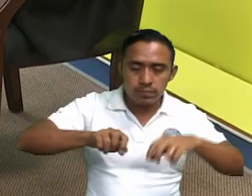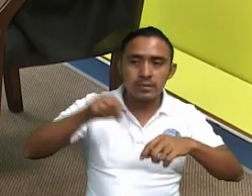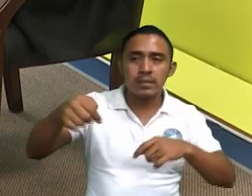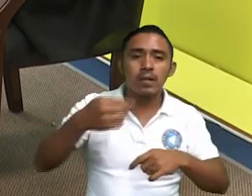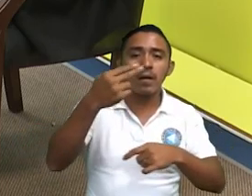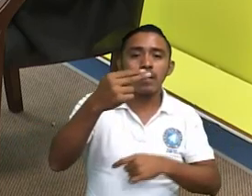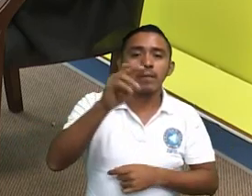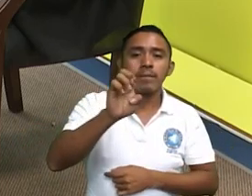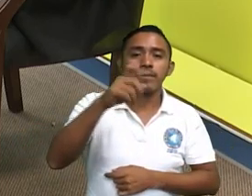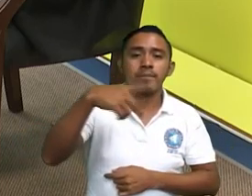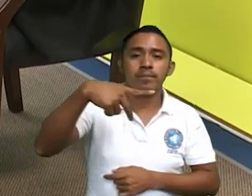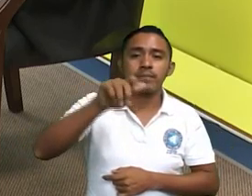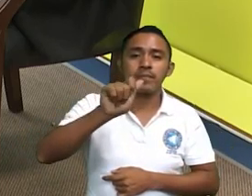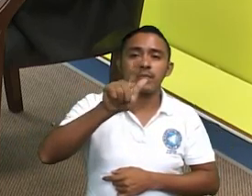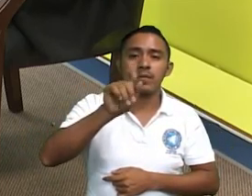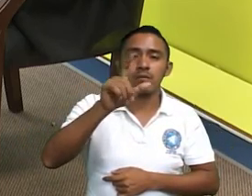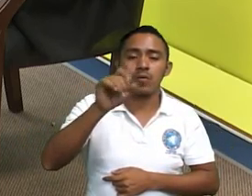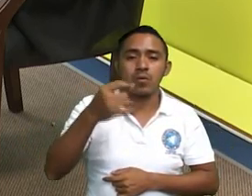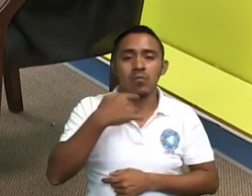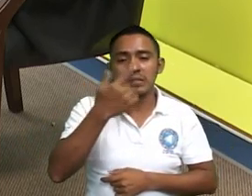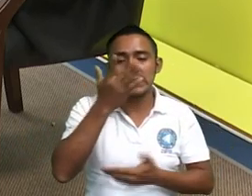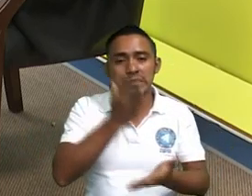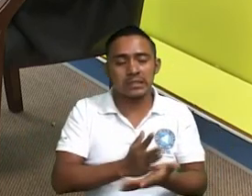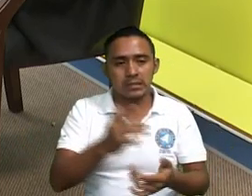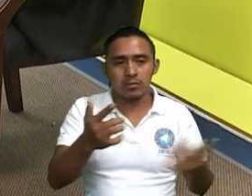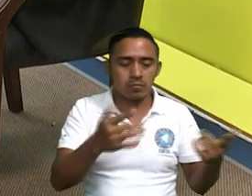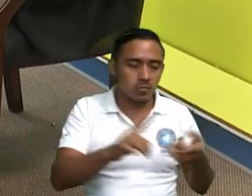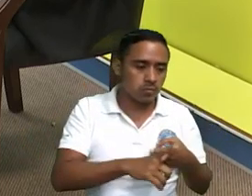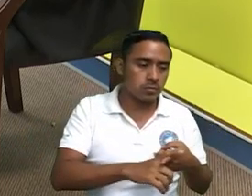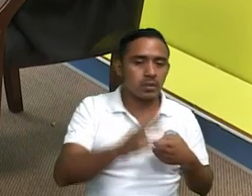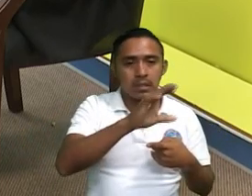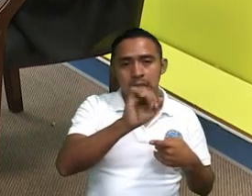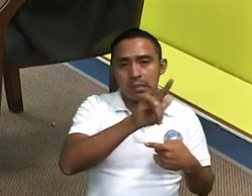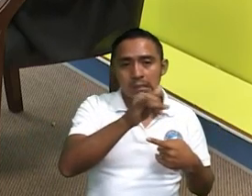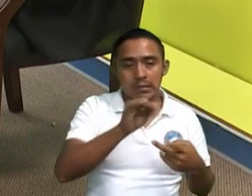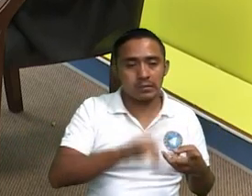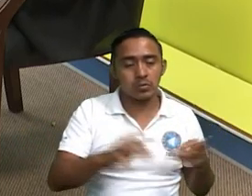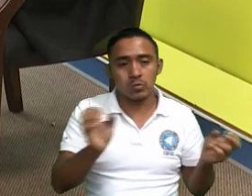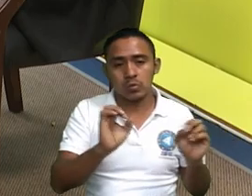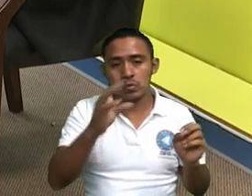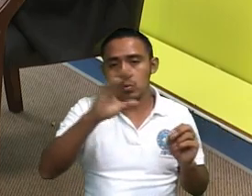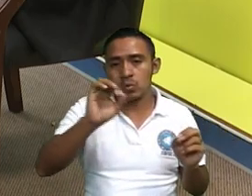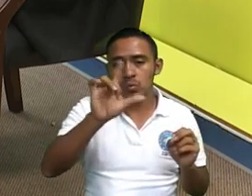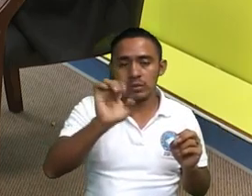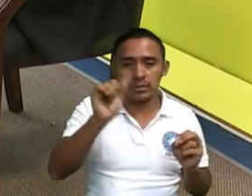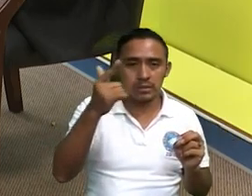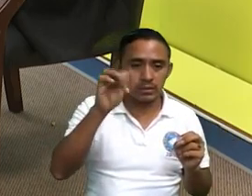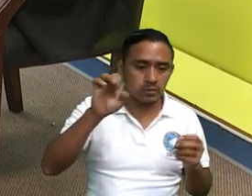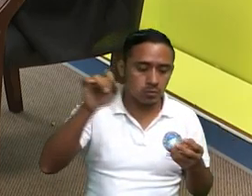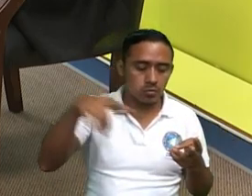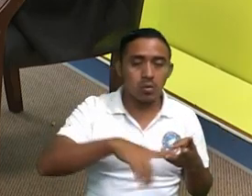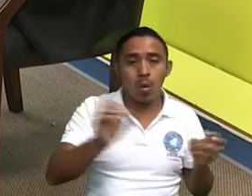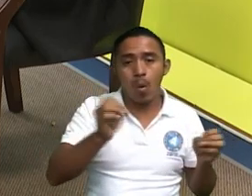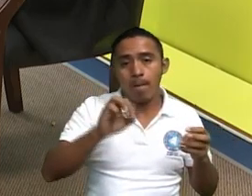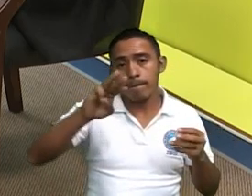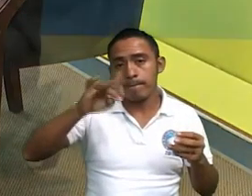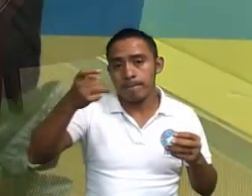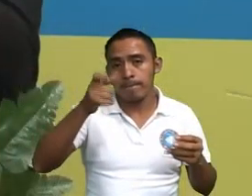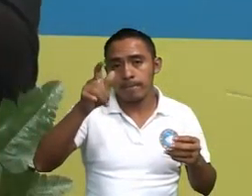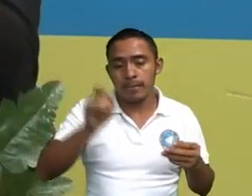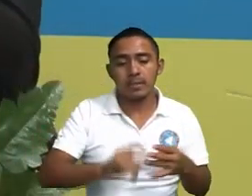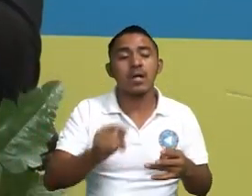refiere, son cálculos de bilirrubinato de calcio, son cálculos de colesterol meramente o son cálculos mixtos. Y nos